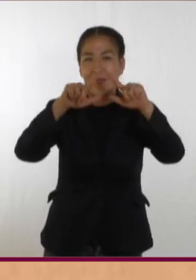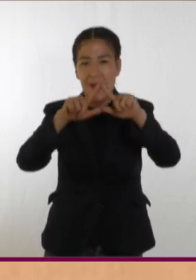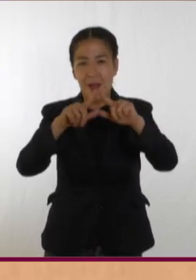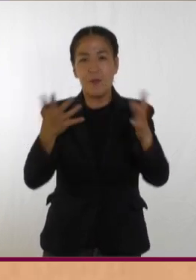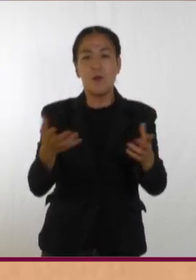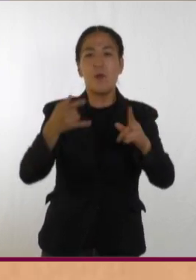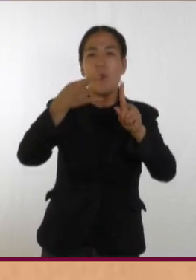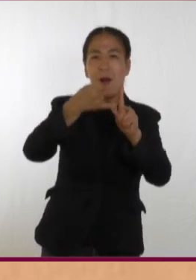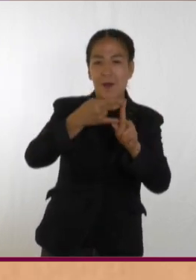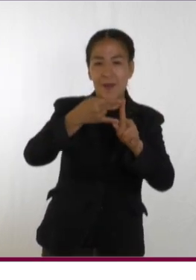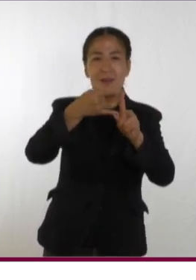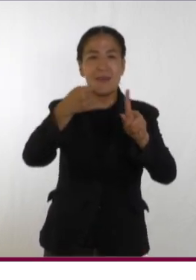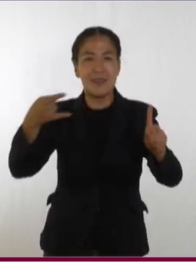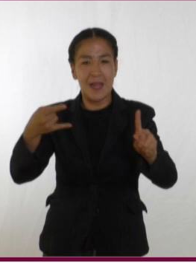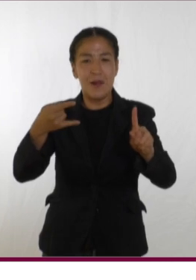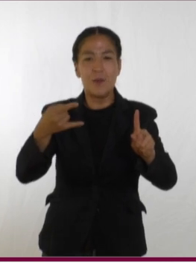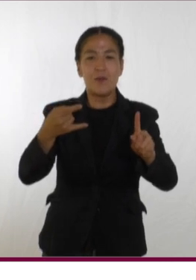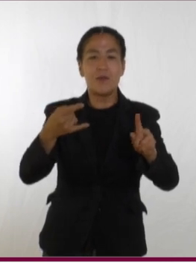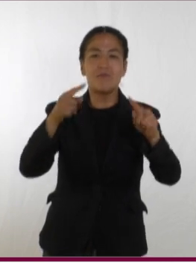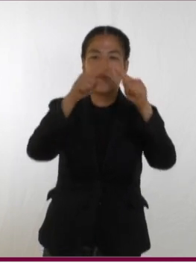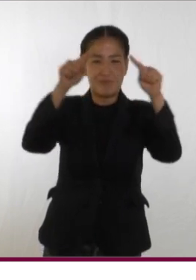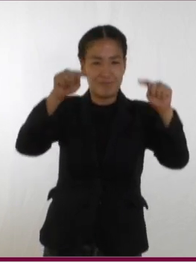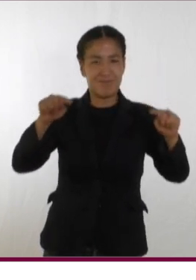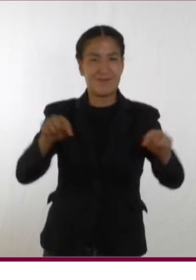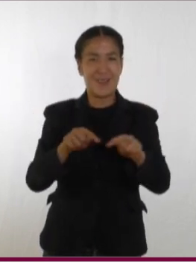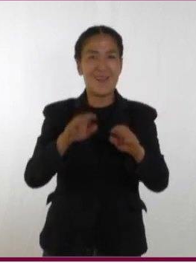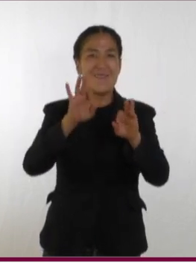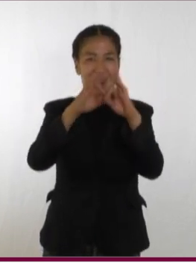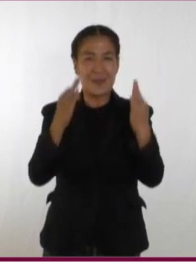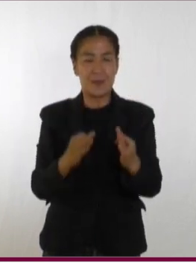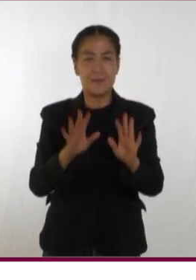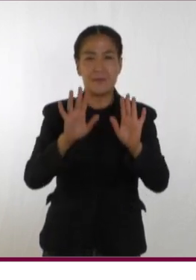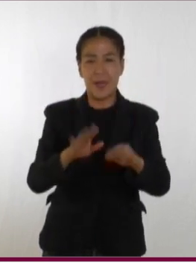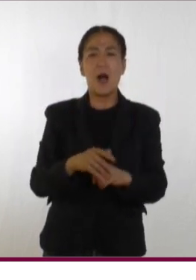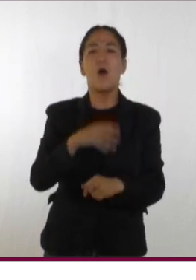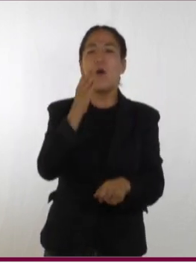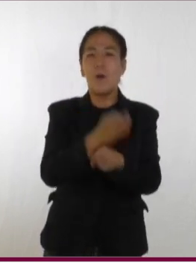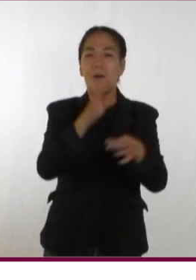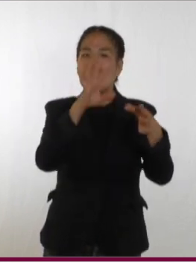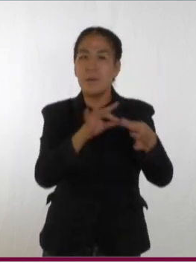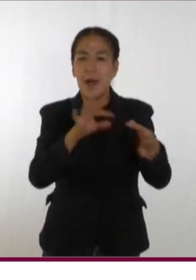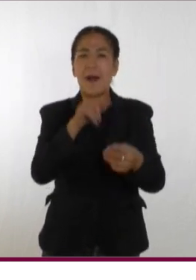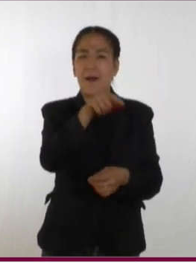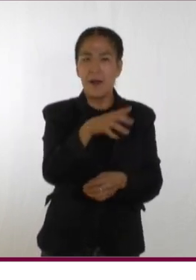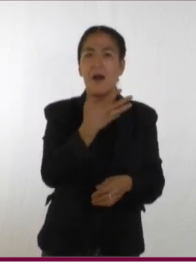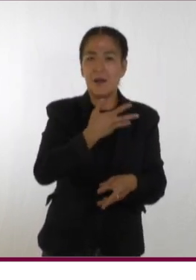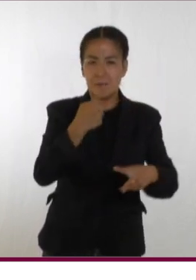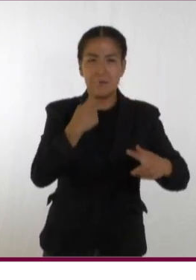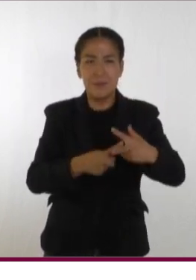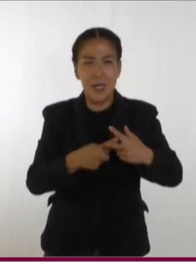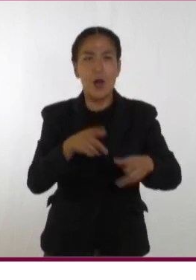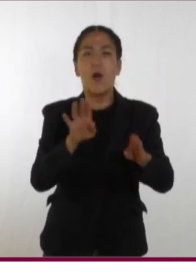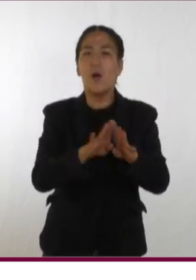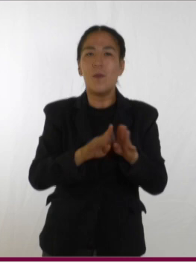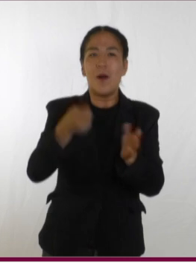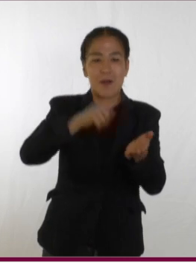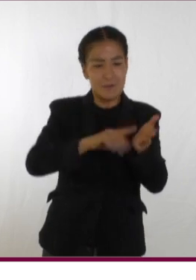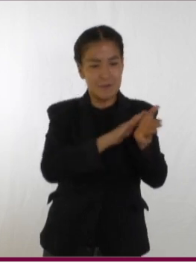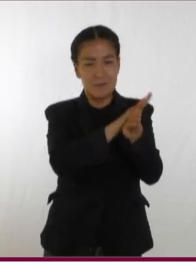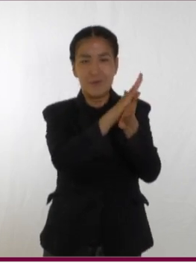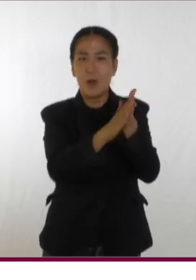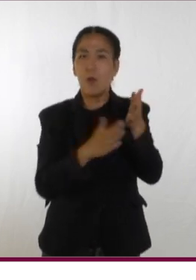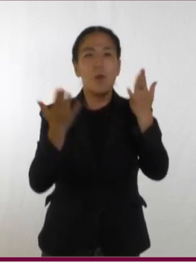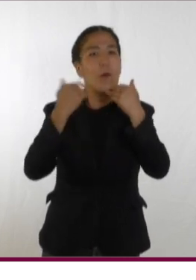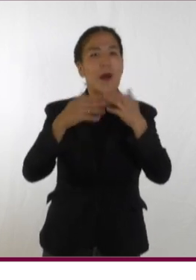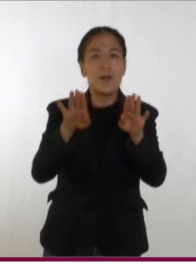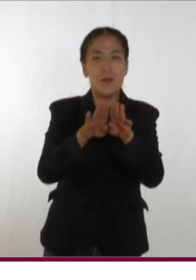el triángulo, el rectángulo, el cuadrado y los polígonos. Pero bueno, ya veremos que también se pueden